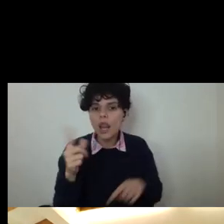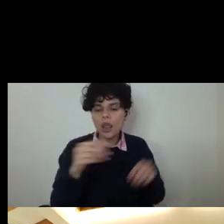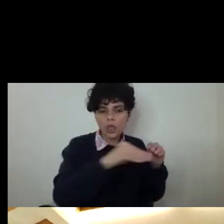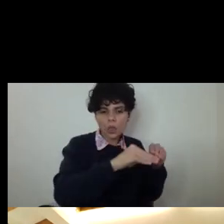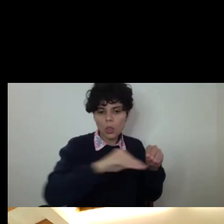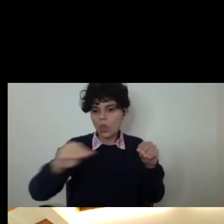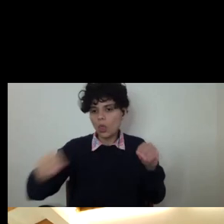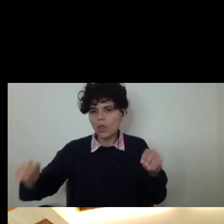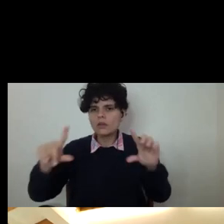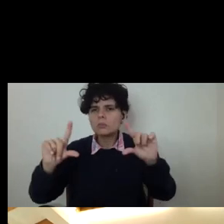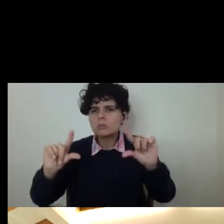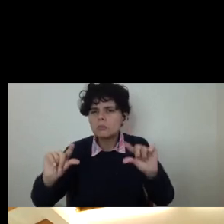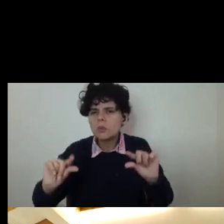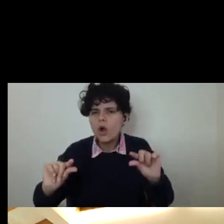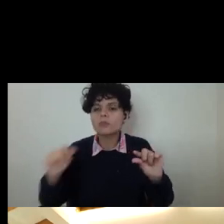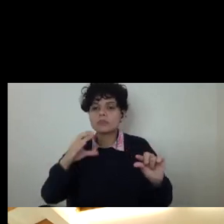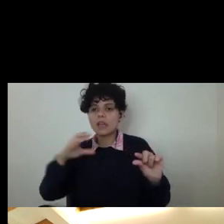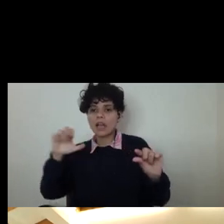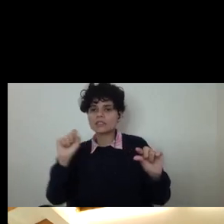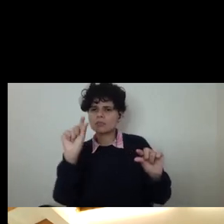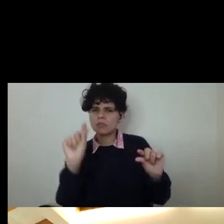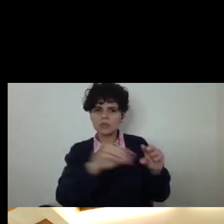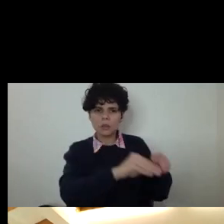muy baja activación por calcio, a menos que